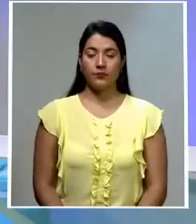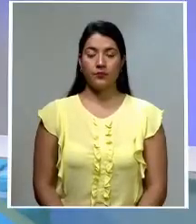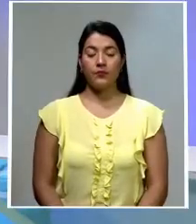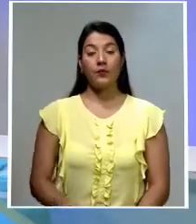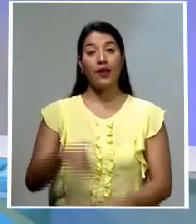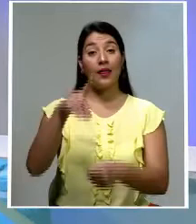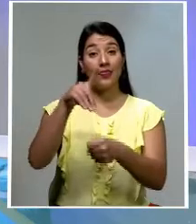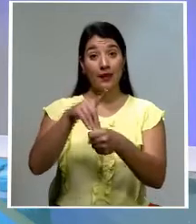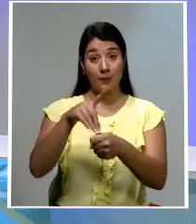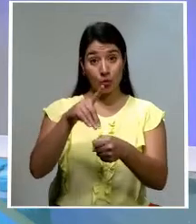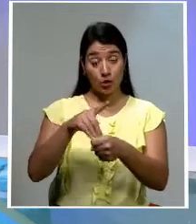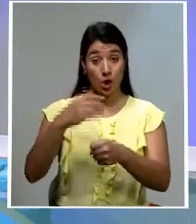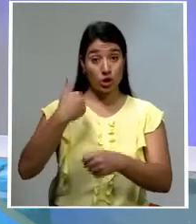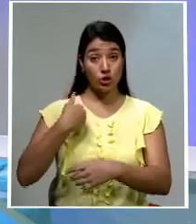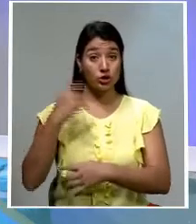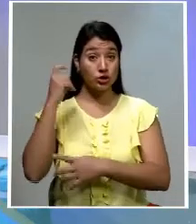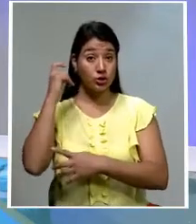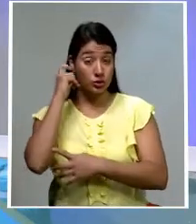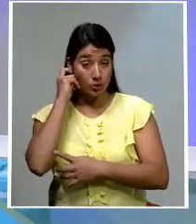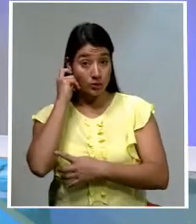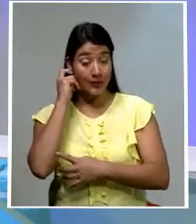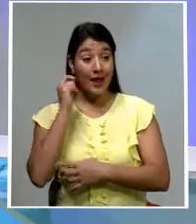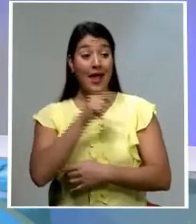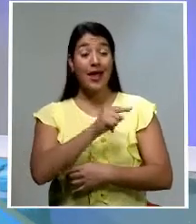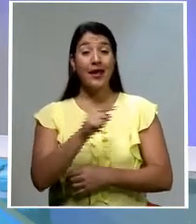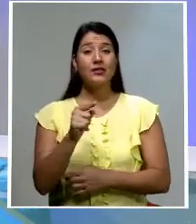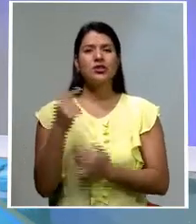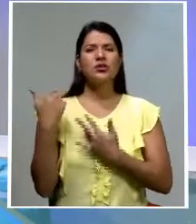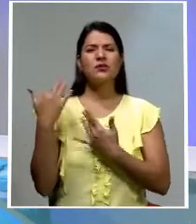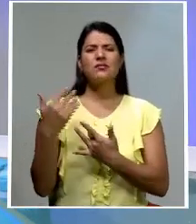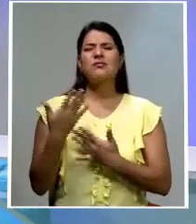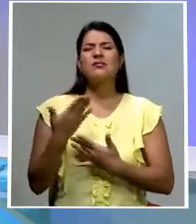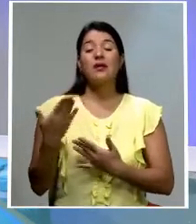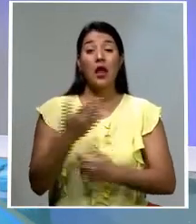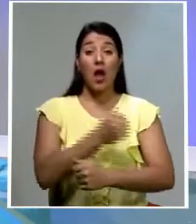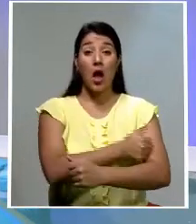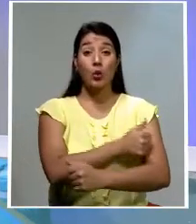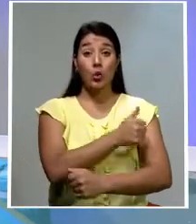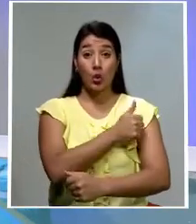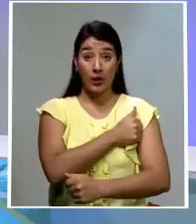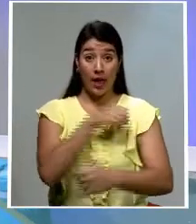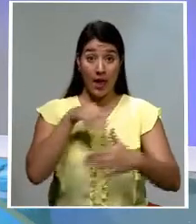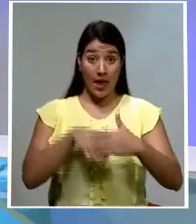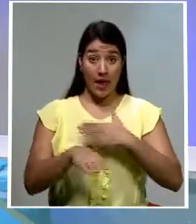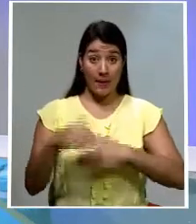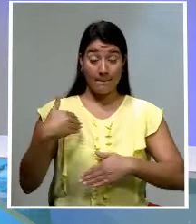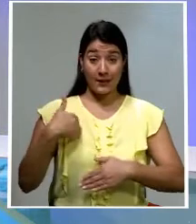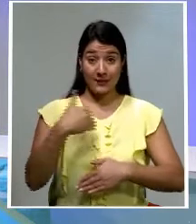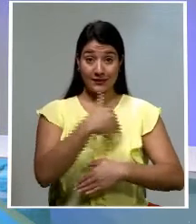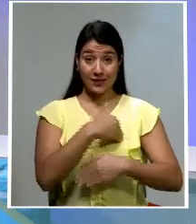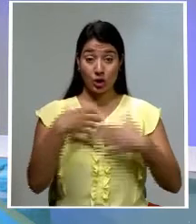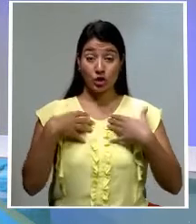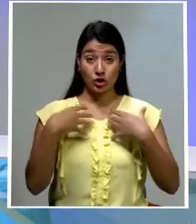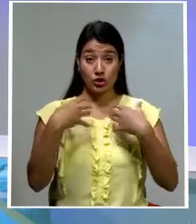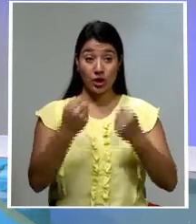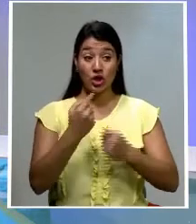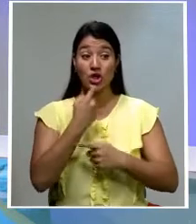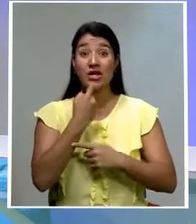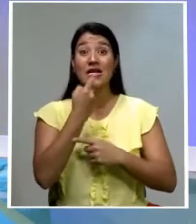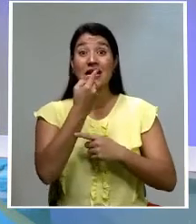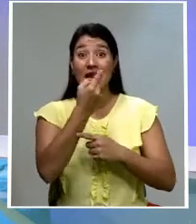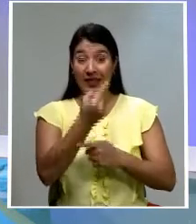Los diputados y diputadas de la República esperan que las autoridades del Ministerio de Salud les indiquen en las